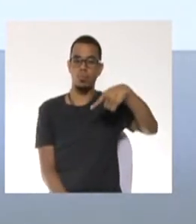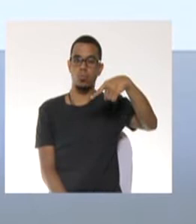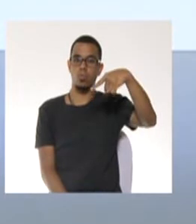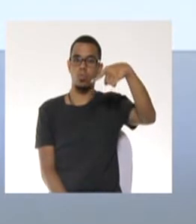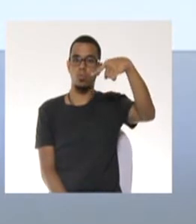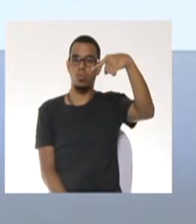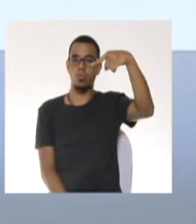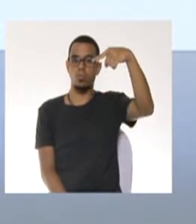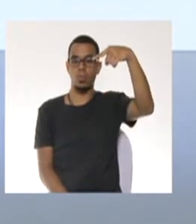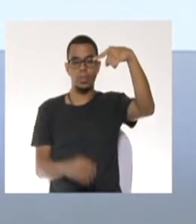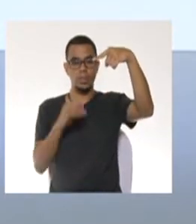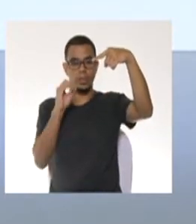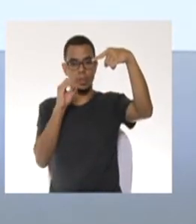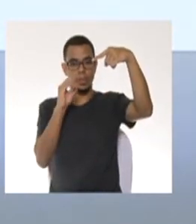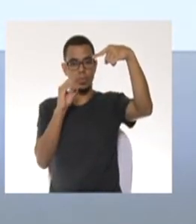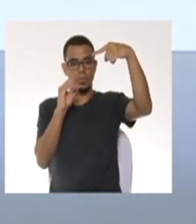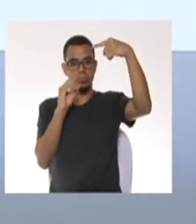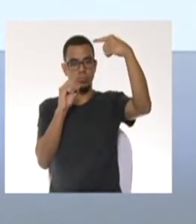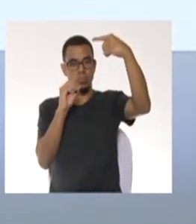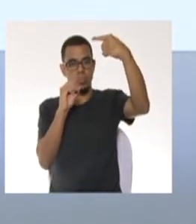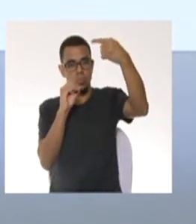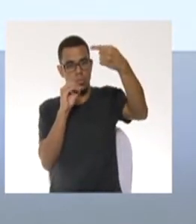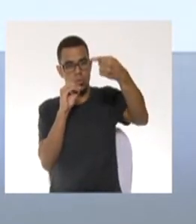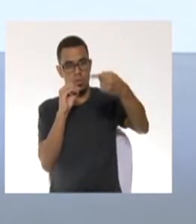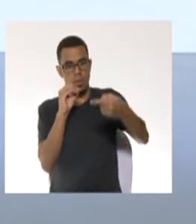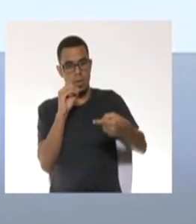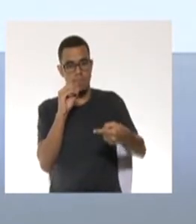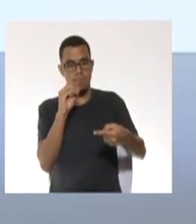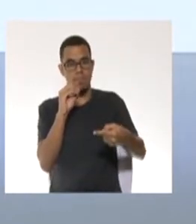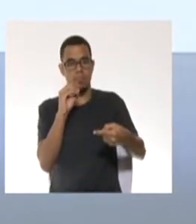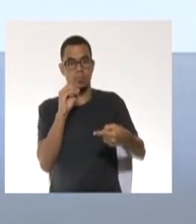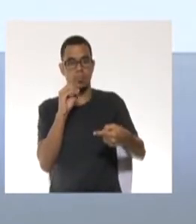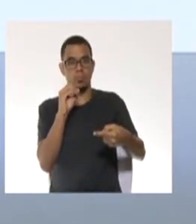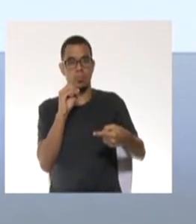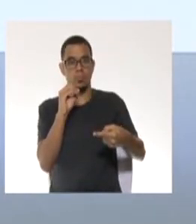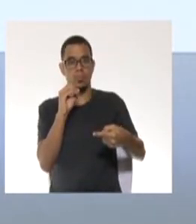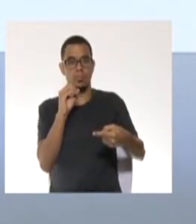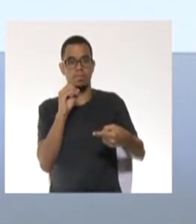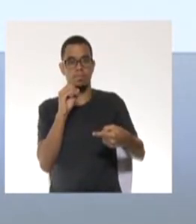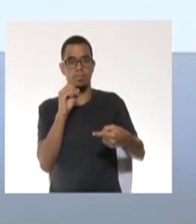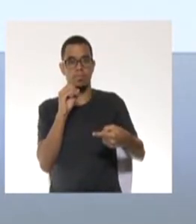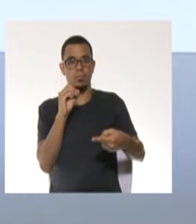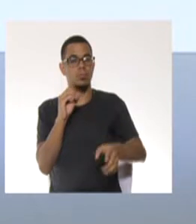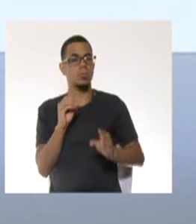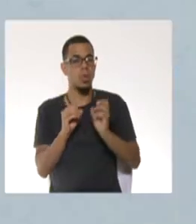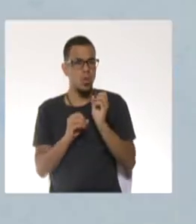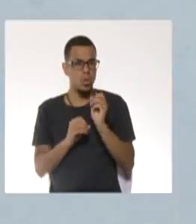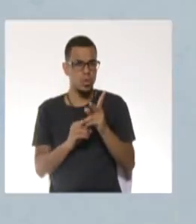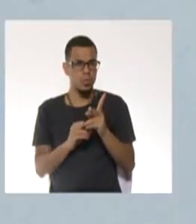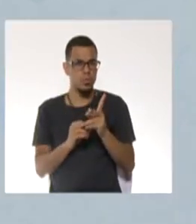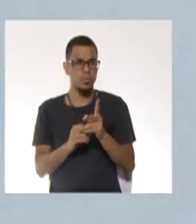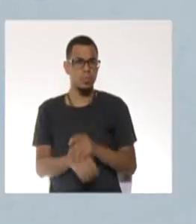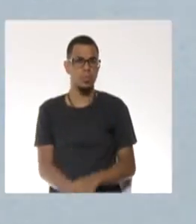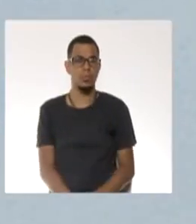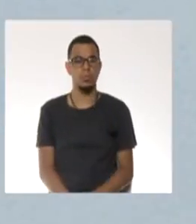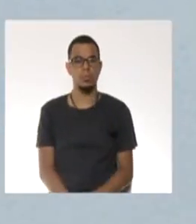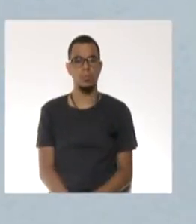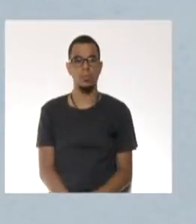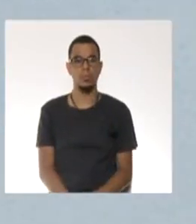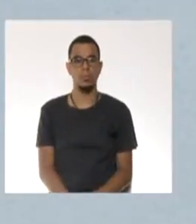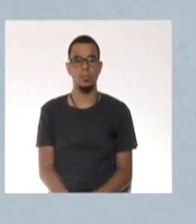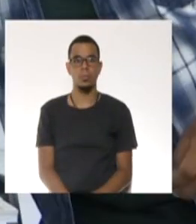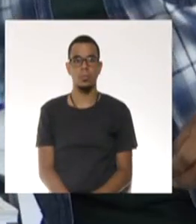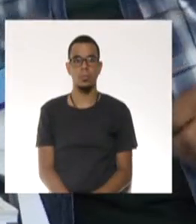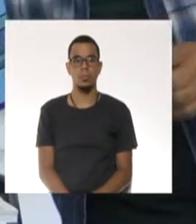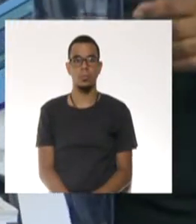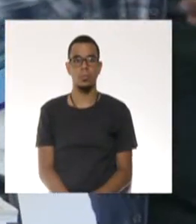a 0. ¿Por qué? Porque empezó a descender. Muy bien. Acá tengo también